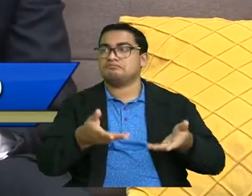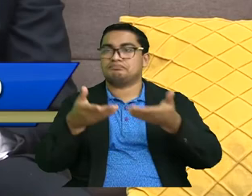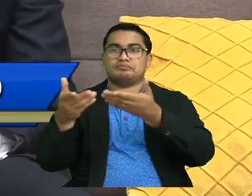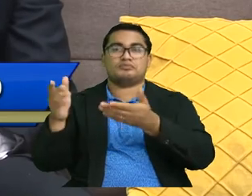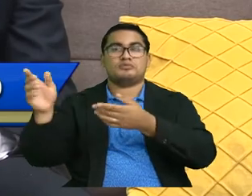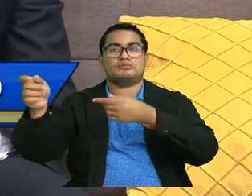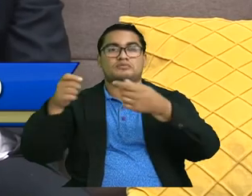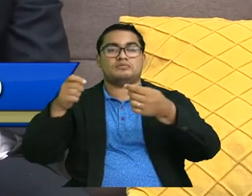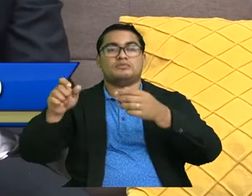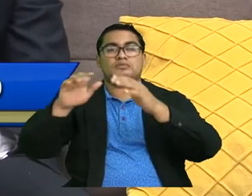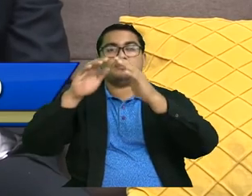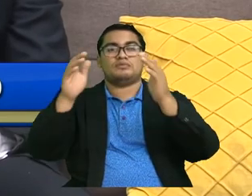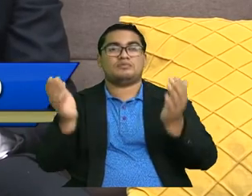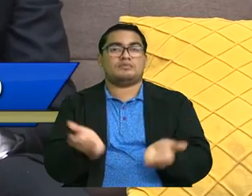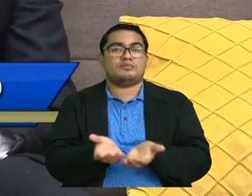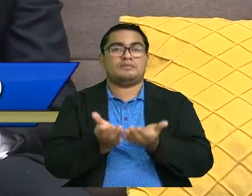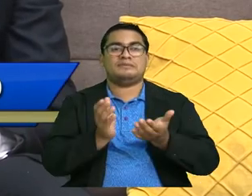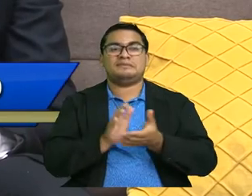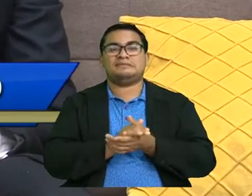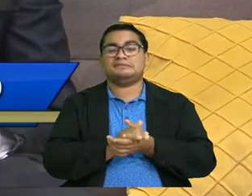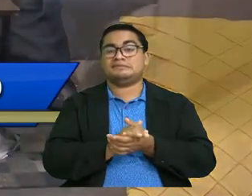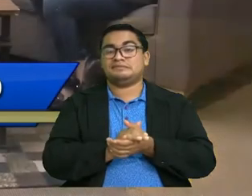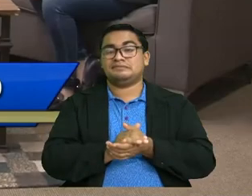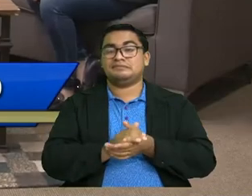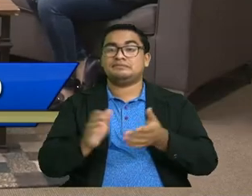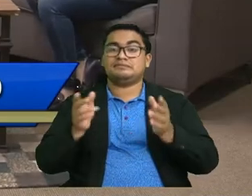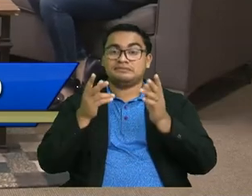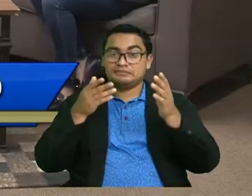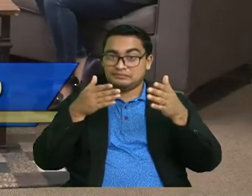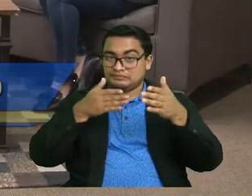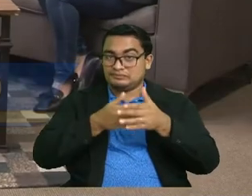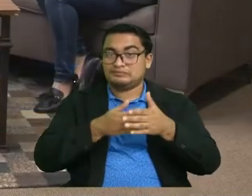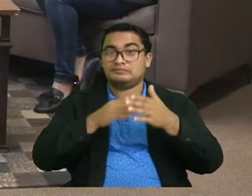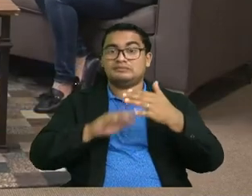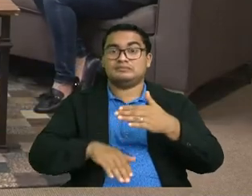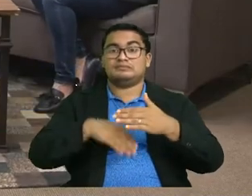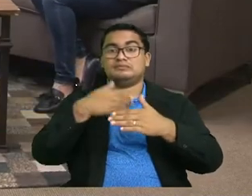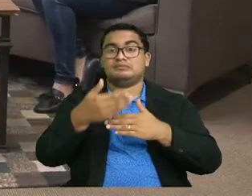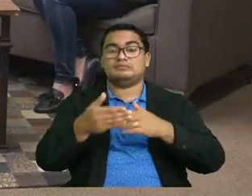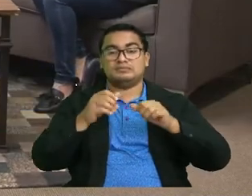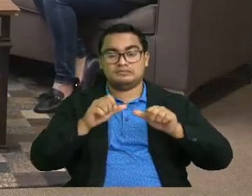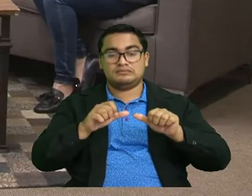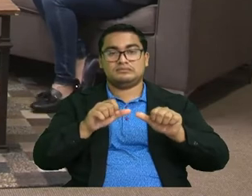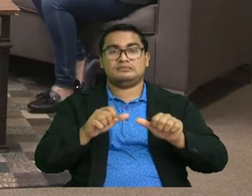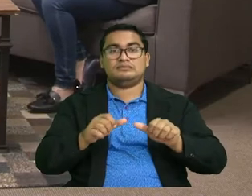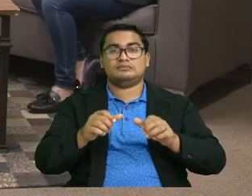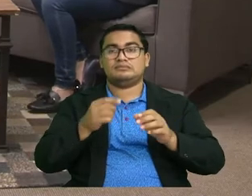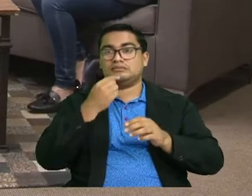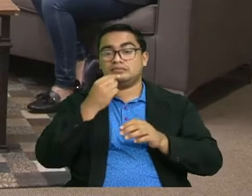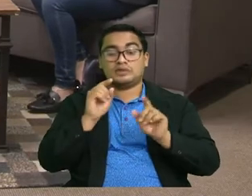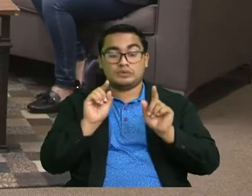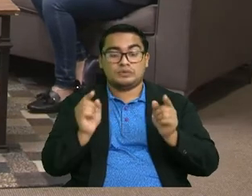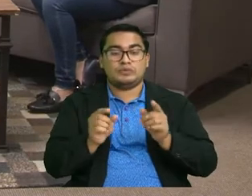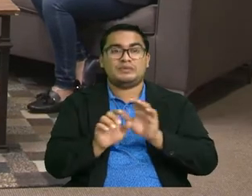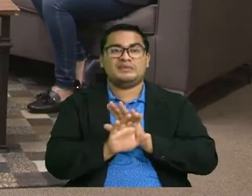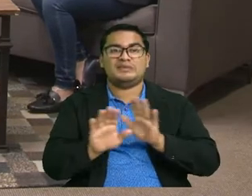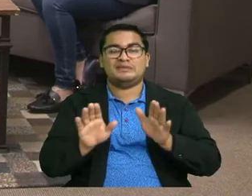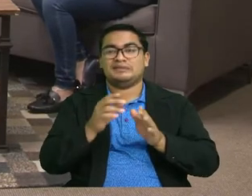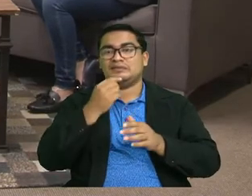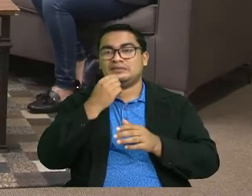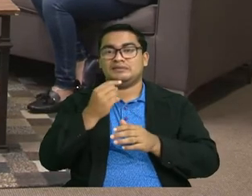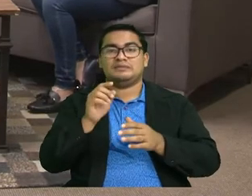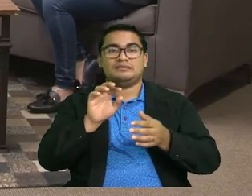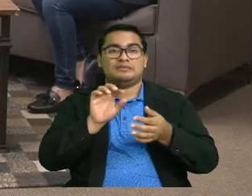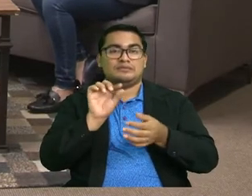de venta internacional, por ejemplo. Claro que sí, compañeros, tenemos que hacer una pausa, pero al volver quisiera que, a modo de conclusión, ¿no?, nos dijeran un